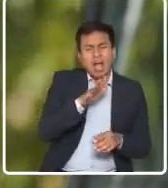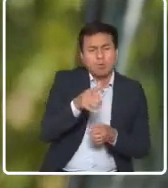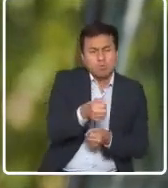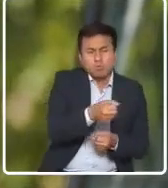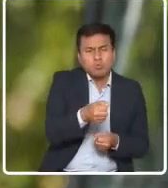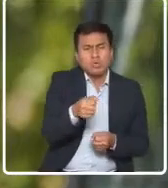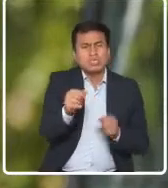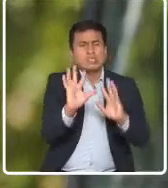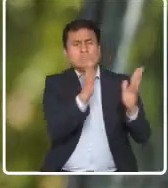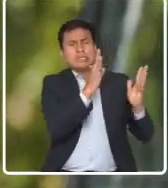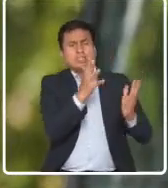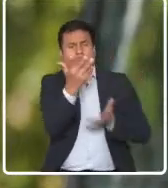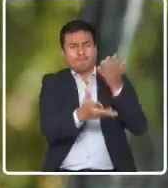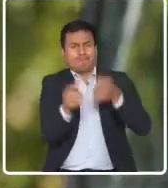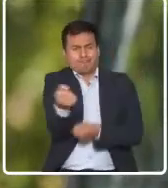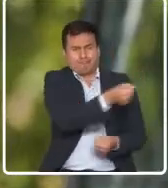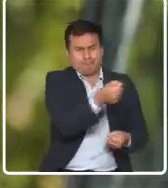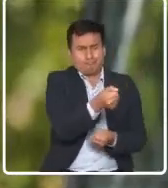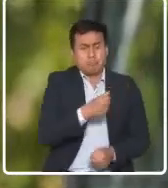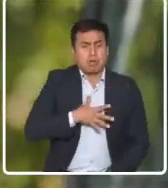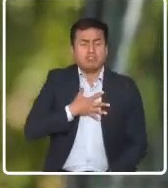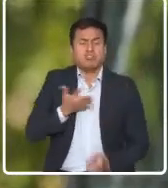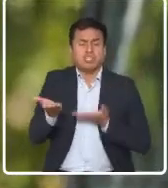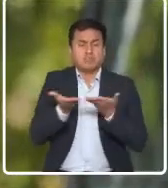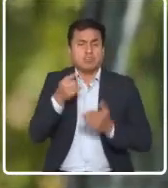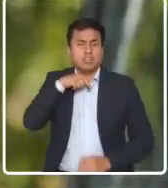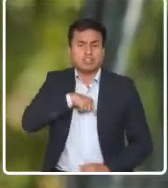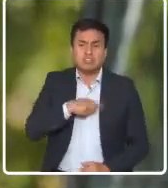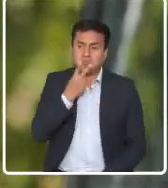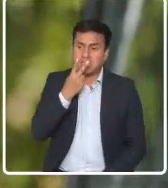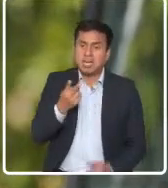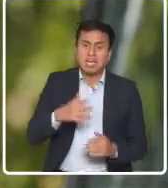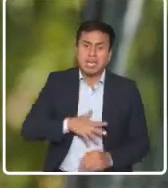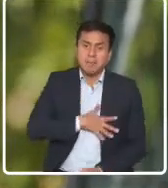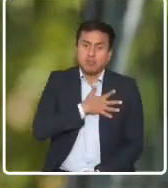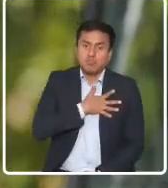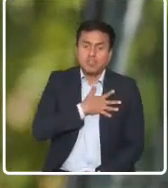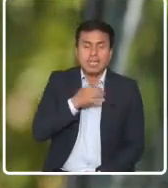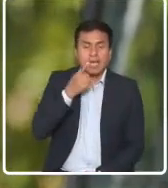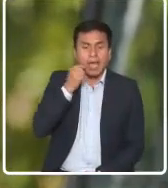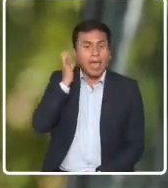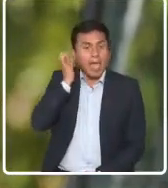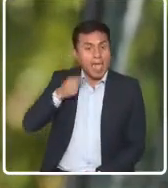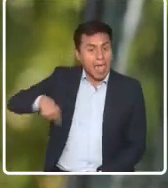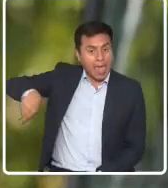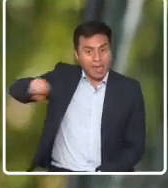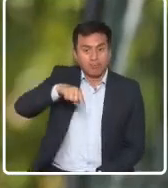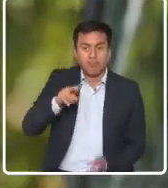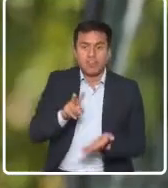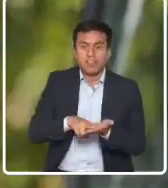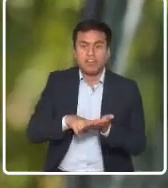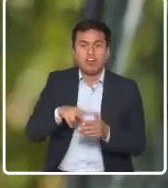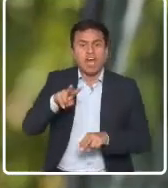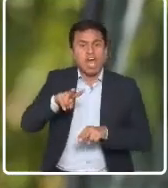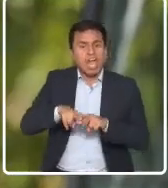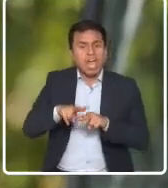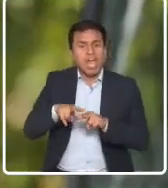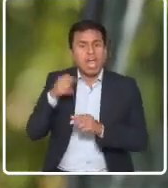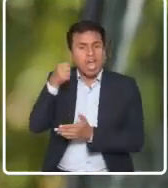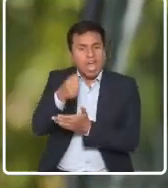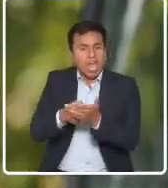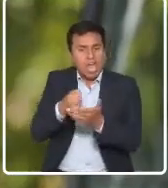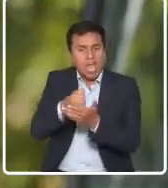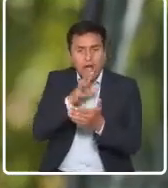una vocación de servicio que de verdad emociona. Ellas y ellos son los verdaderos héroes en